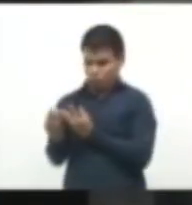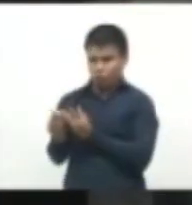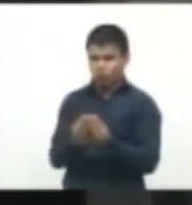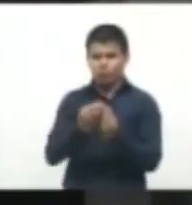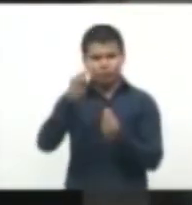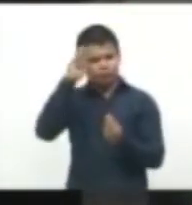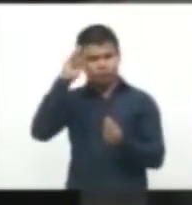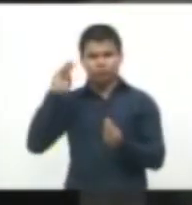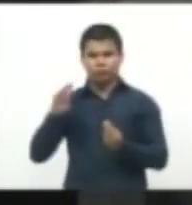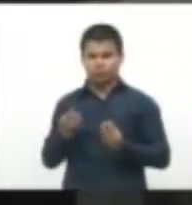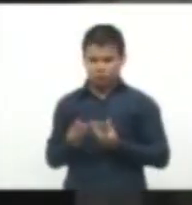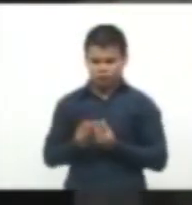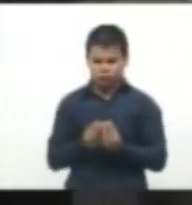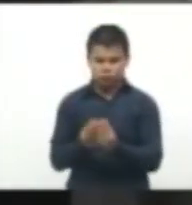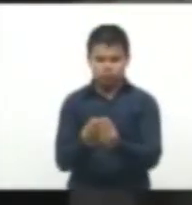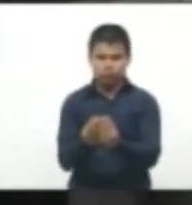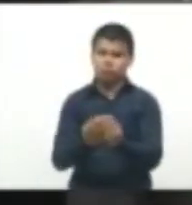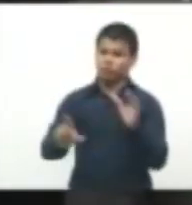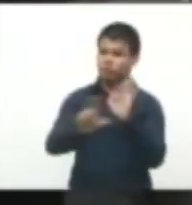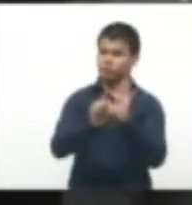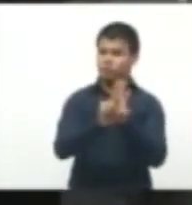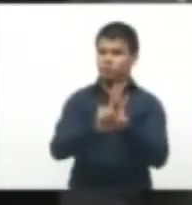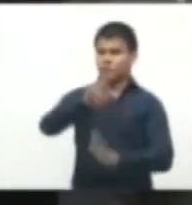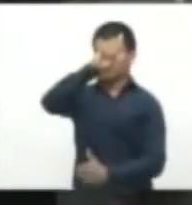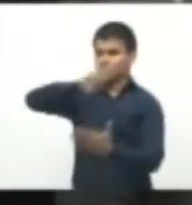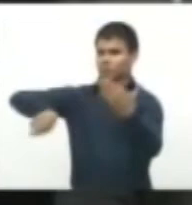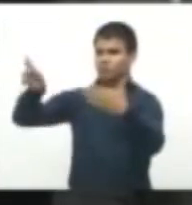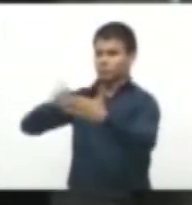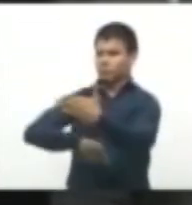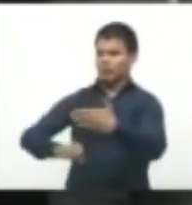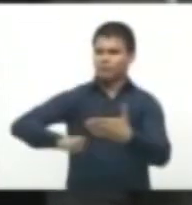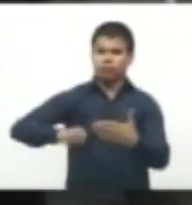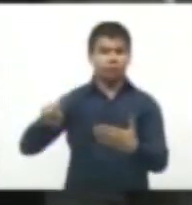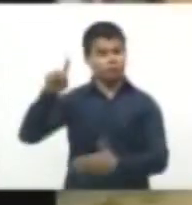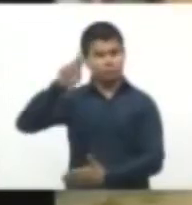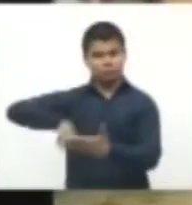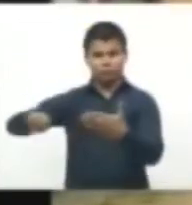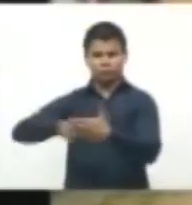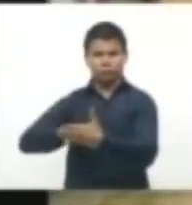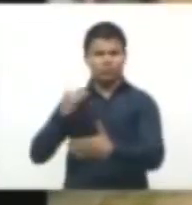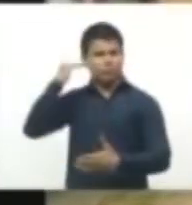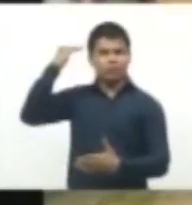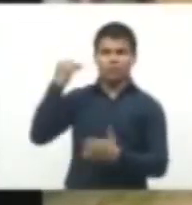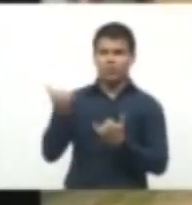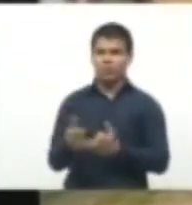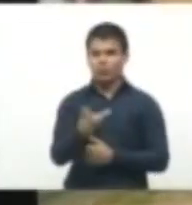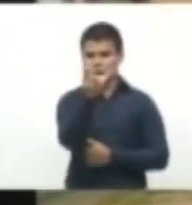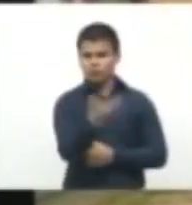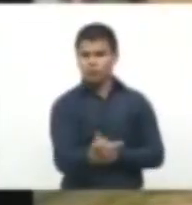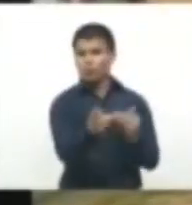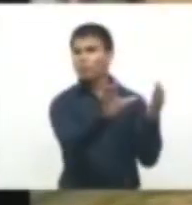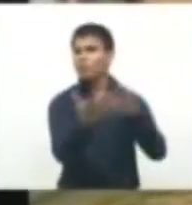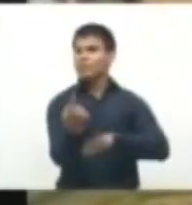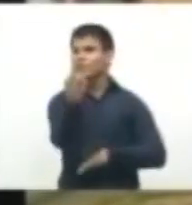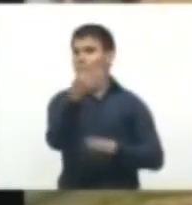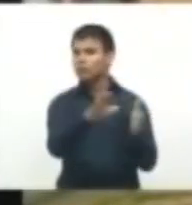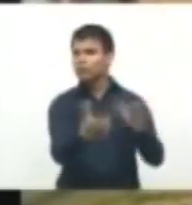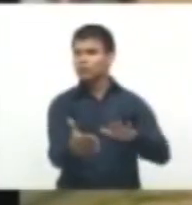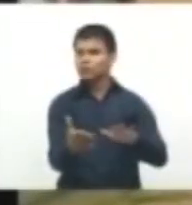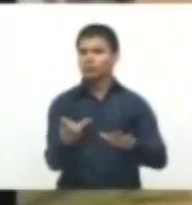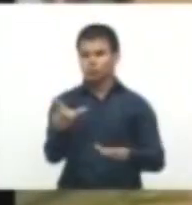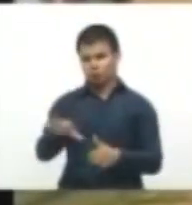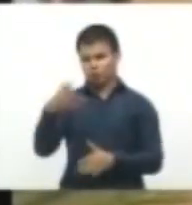la vivienda para aplicar el nuevo código de policía, generando un conflicto que dejó un muerto y un herido. Según el coronel Juan Carlos